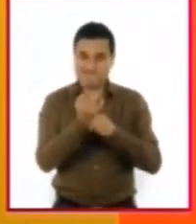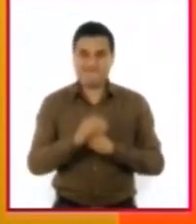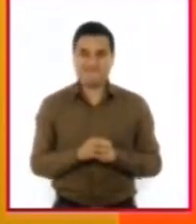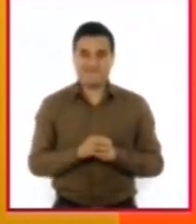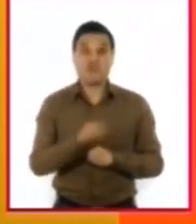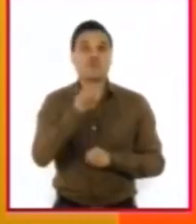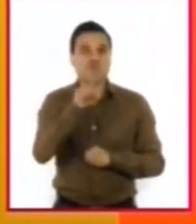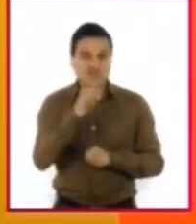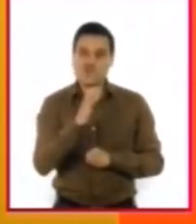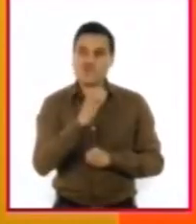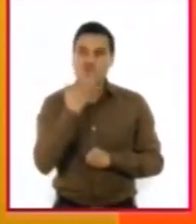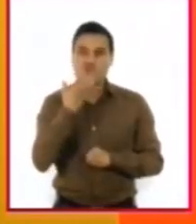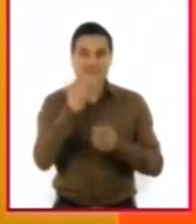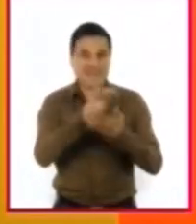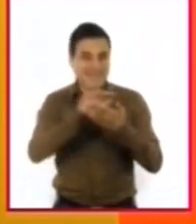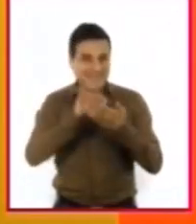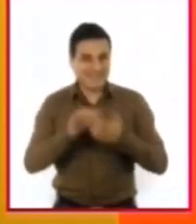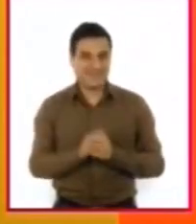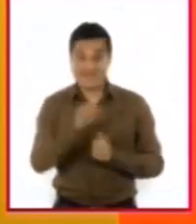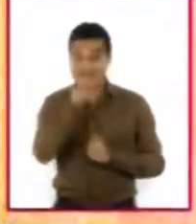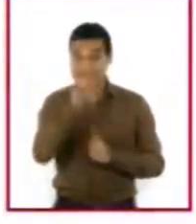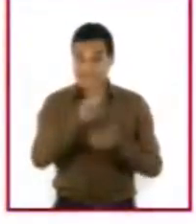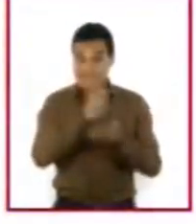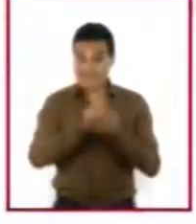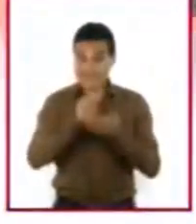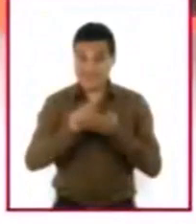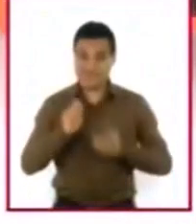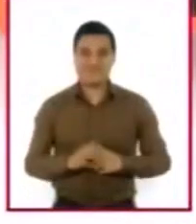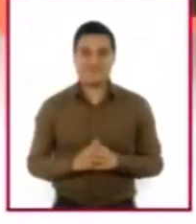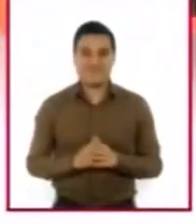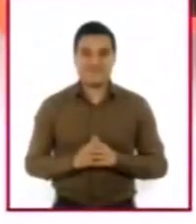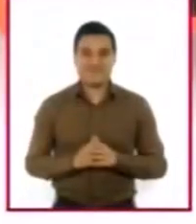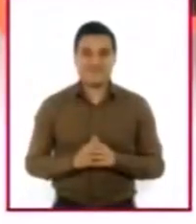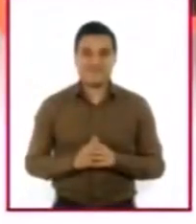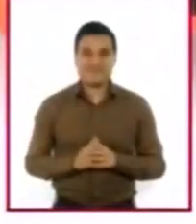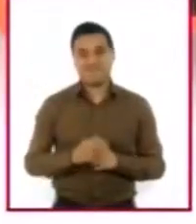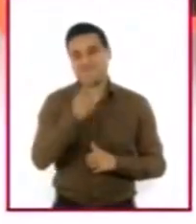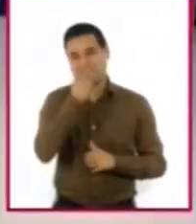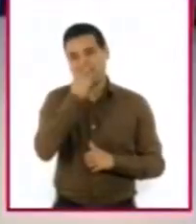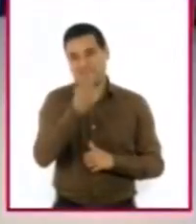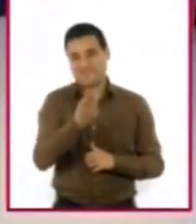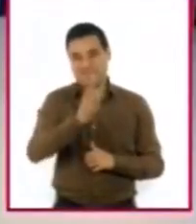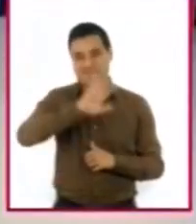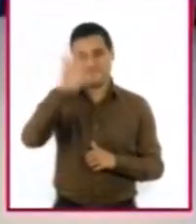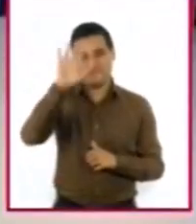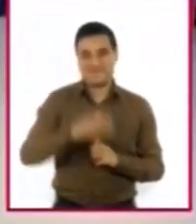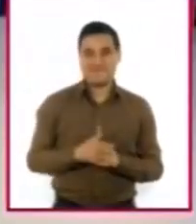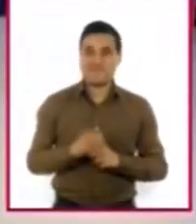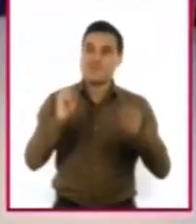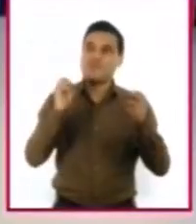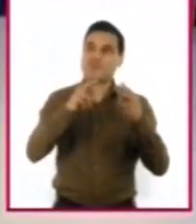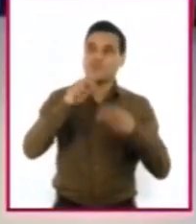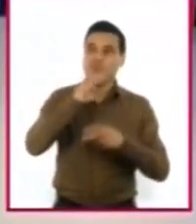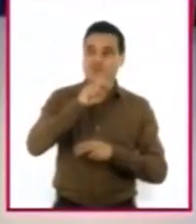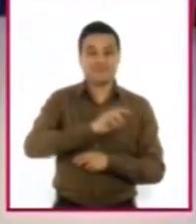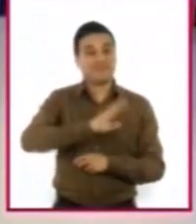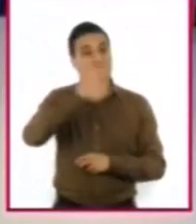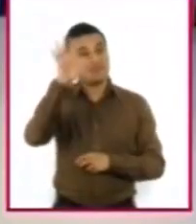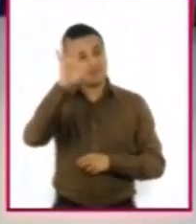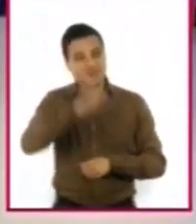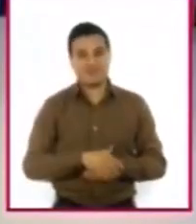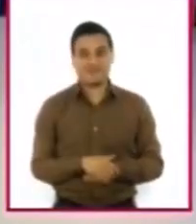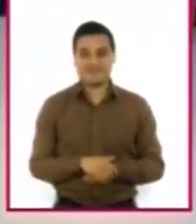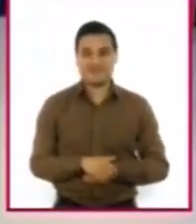un hábito de la lectura y también de la escritura. Creo que es hora de despedirnos, colega. Hasta luego. Hasta luego, Darwin.